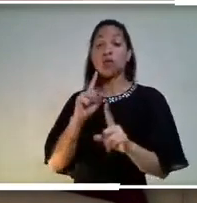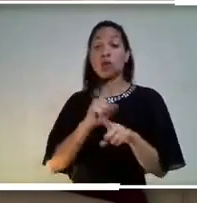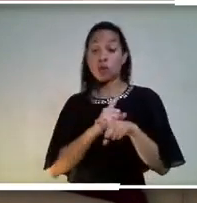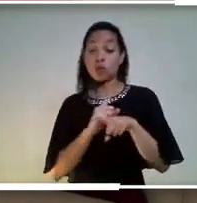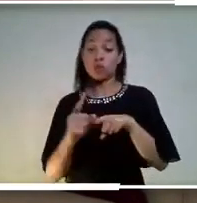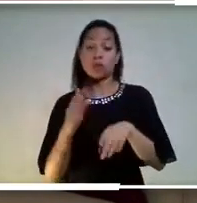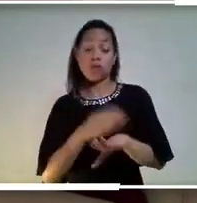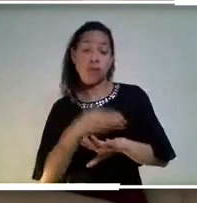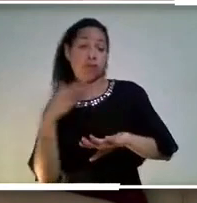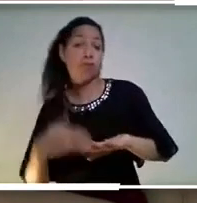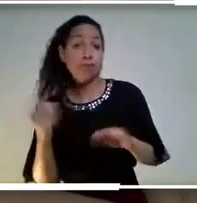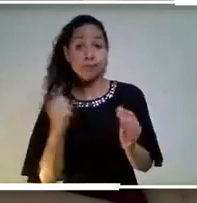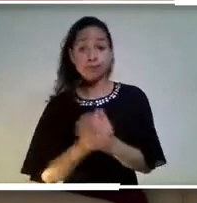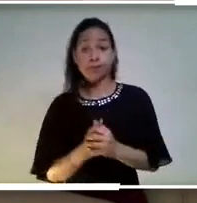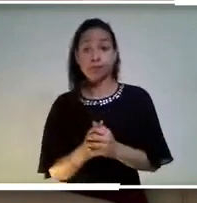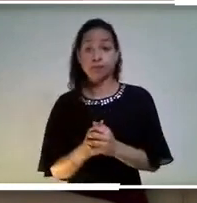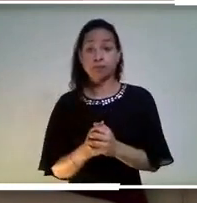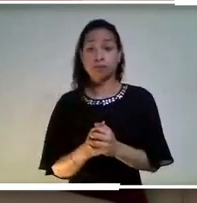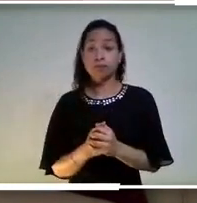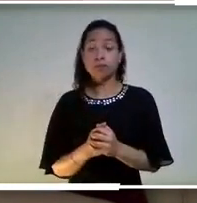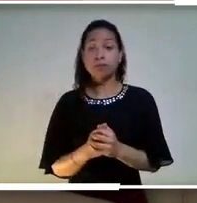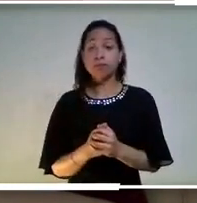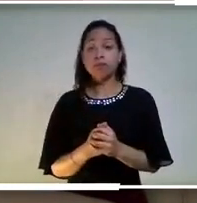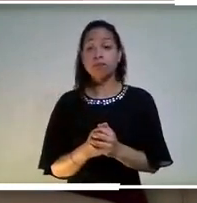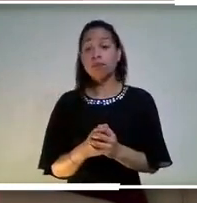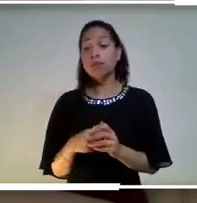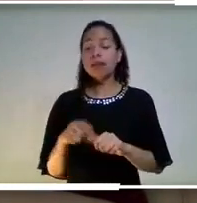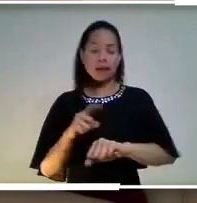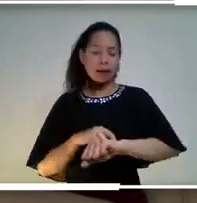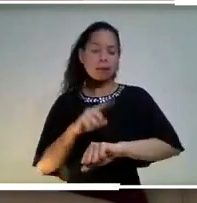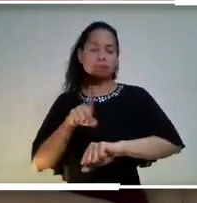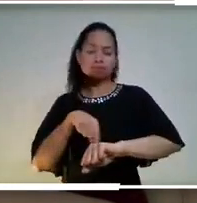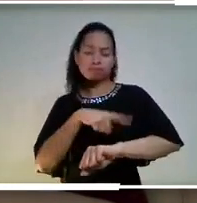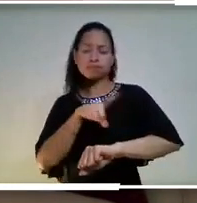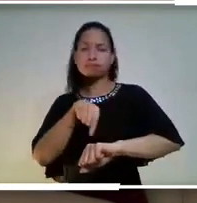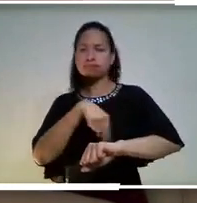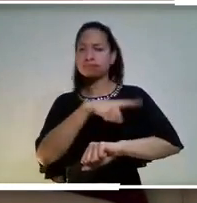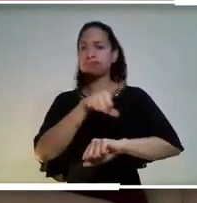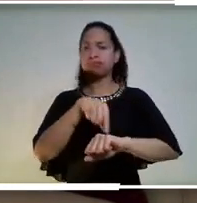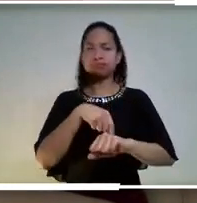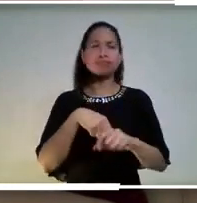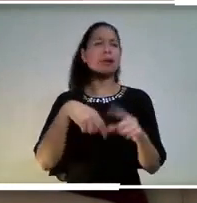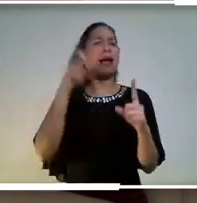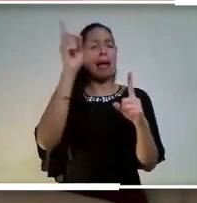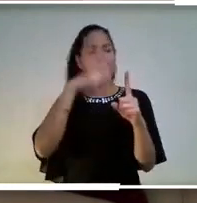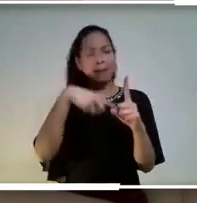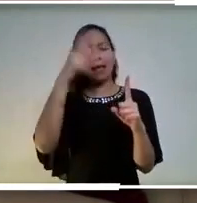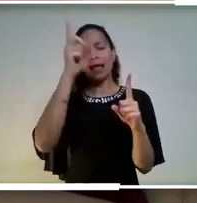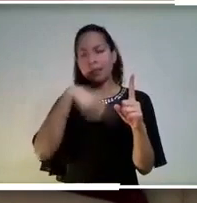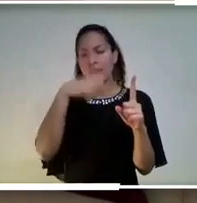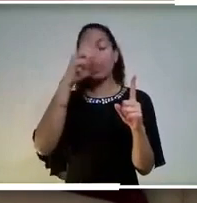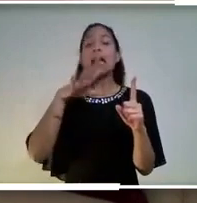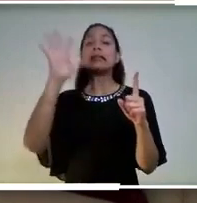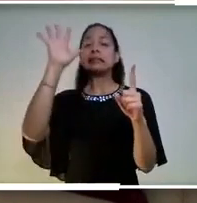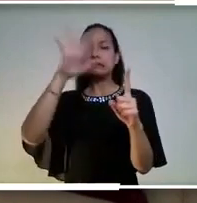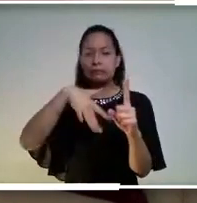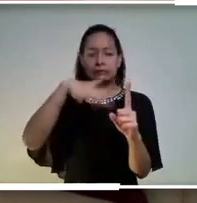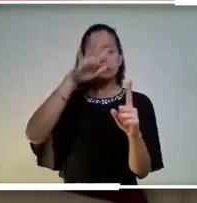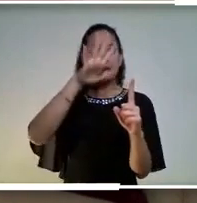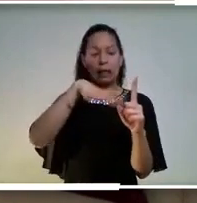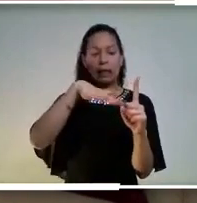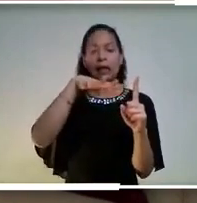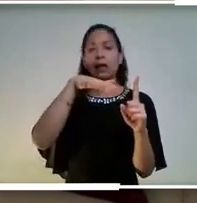más tarde ella estuvo hablando mes por mes semana a semana por seis meses con su supuesto hijo